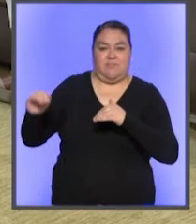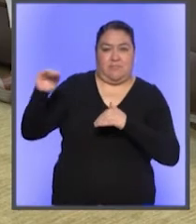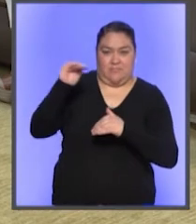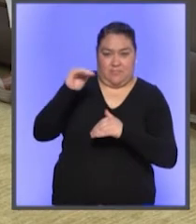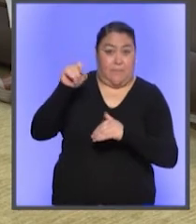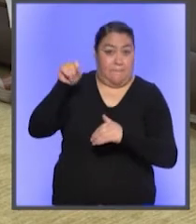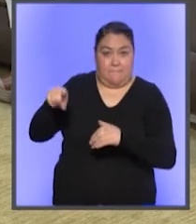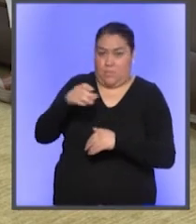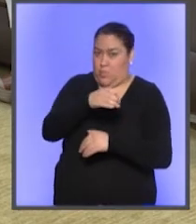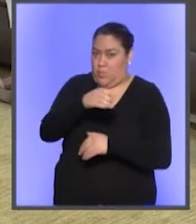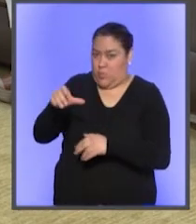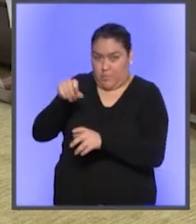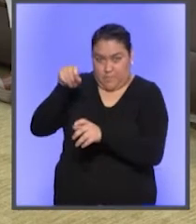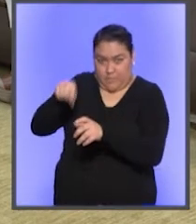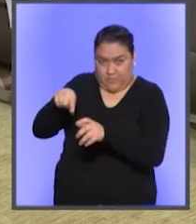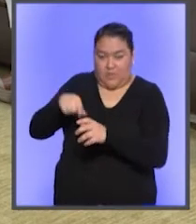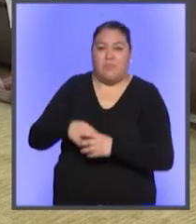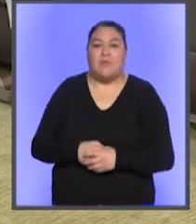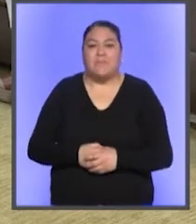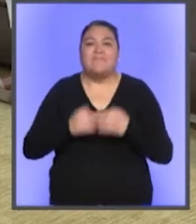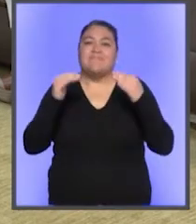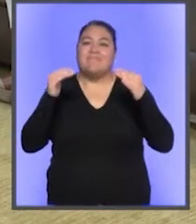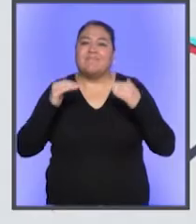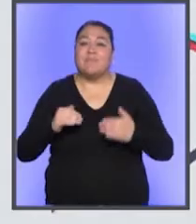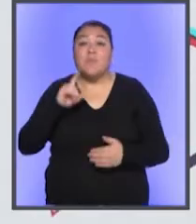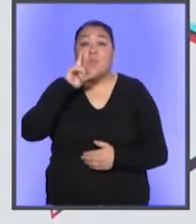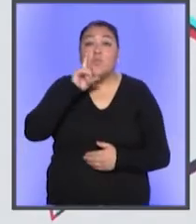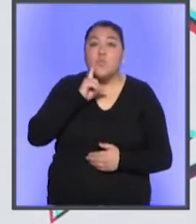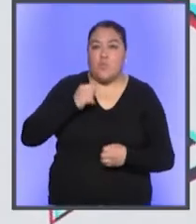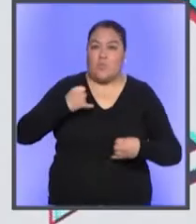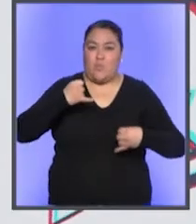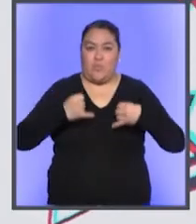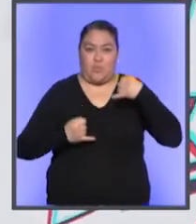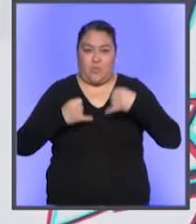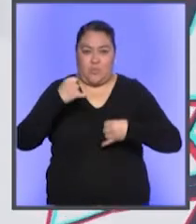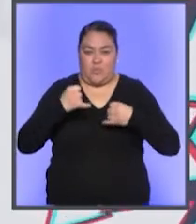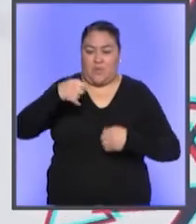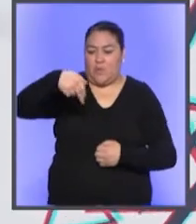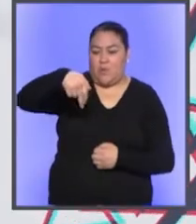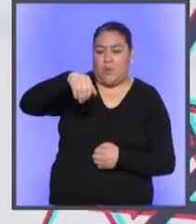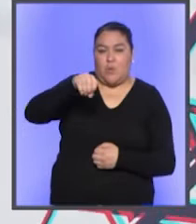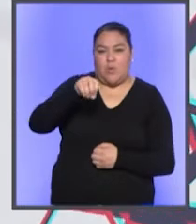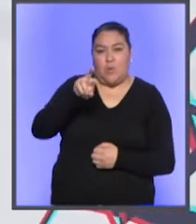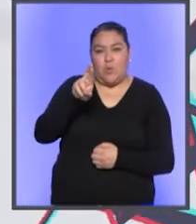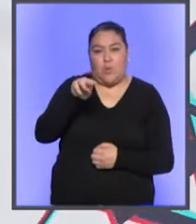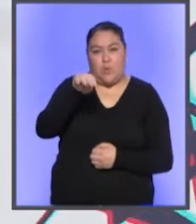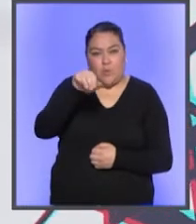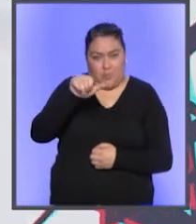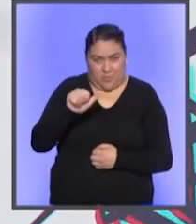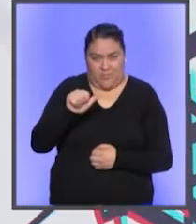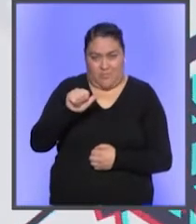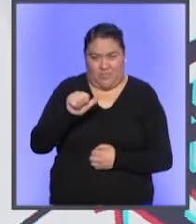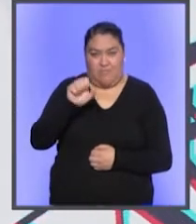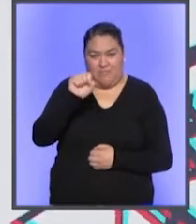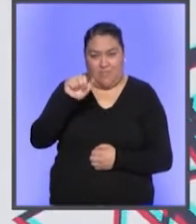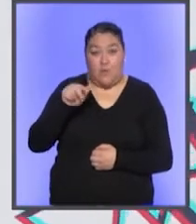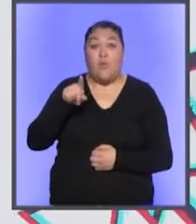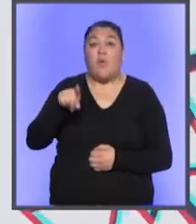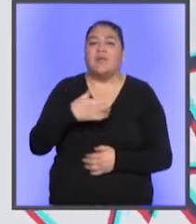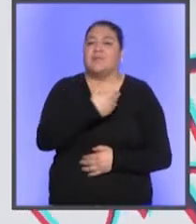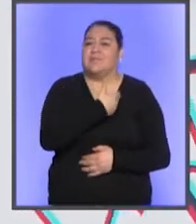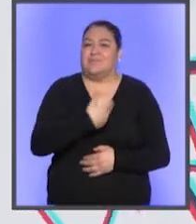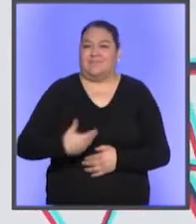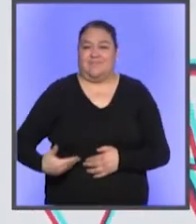Agrario también nos acompaña la magistrada Norma Angélica Sandoval Sánchez quien